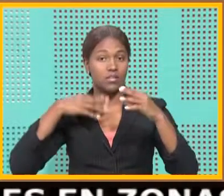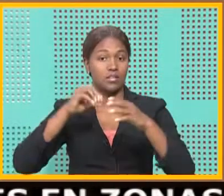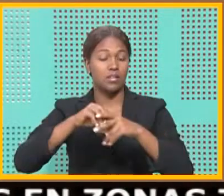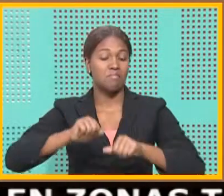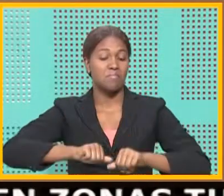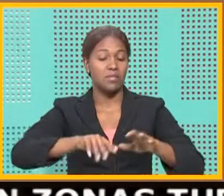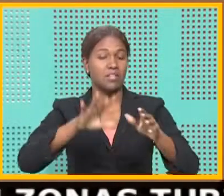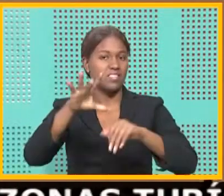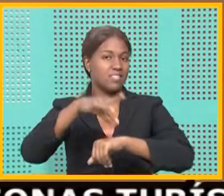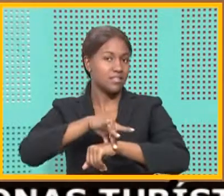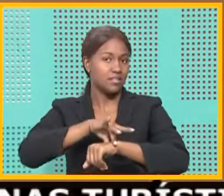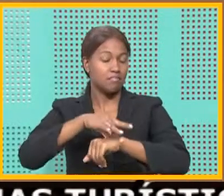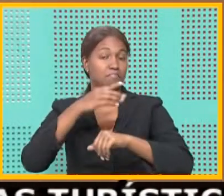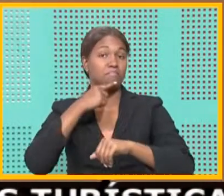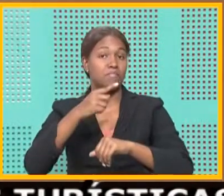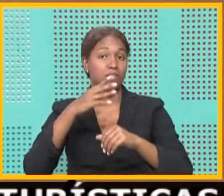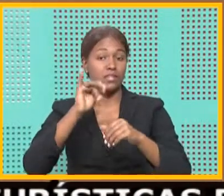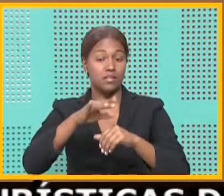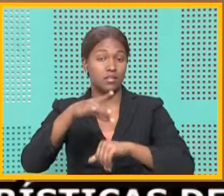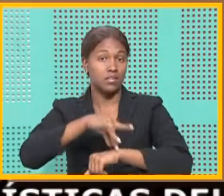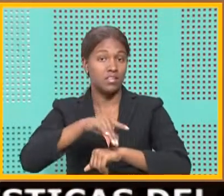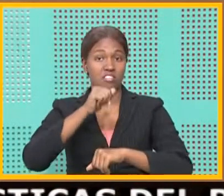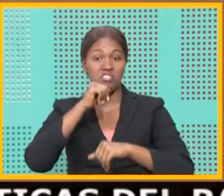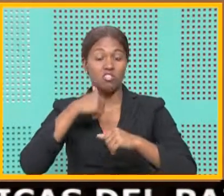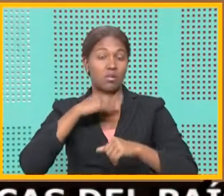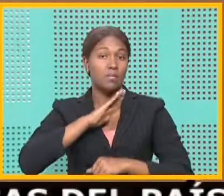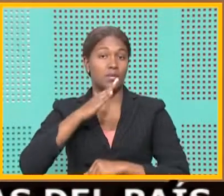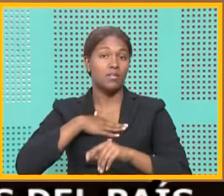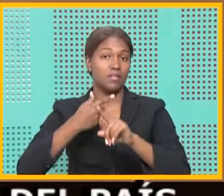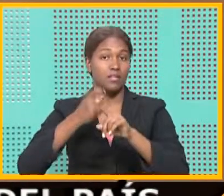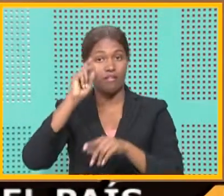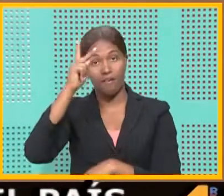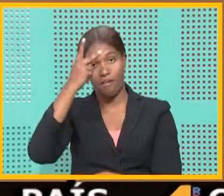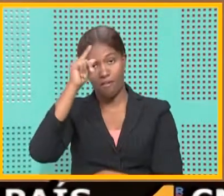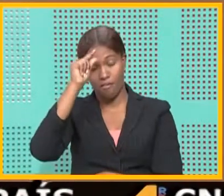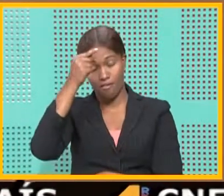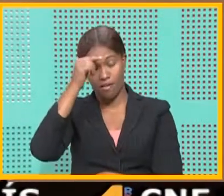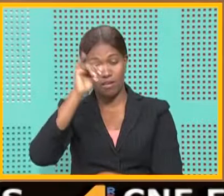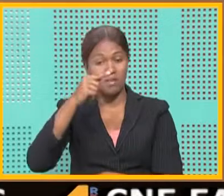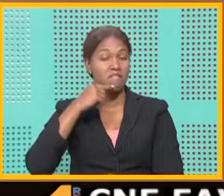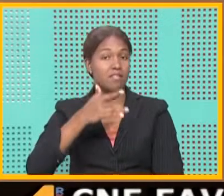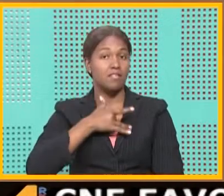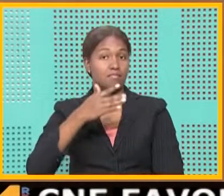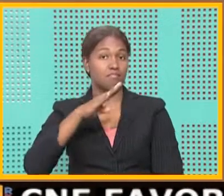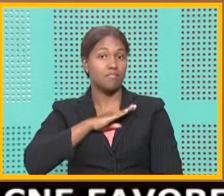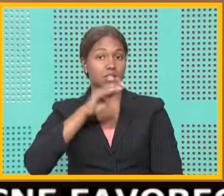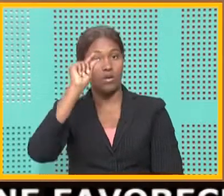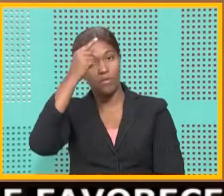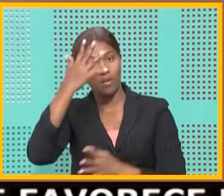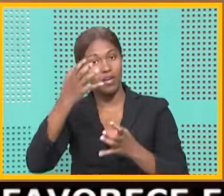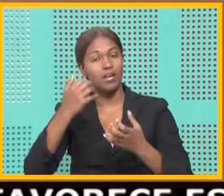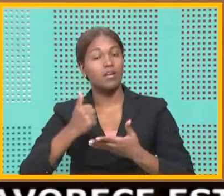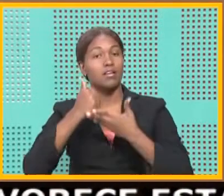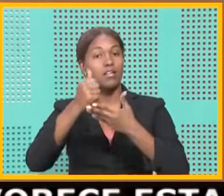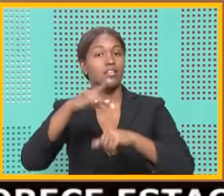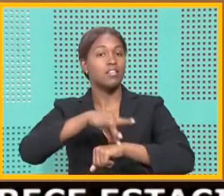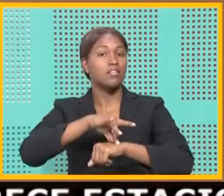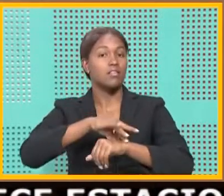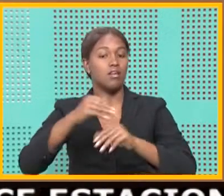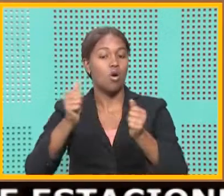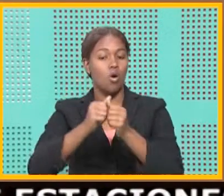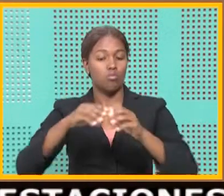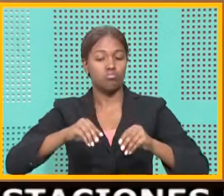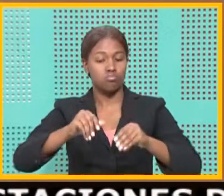de sus tierras determinó que esos terrenos no son propiedad del Estado. En vista de esta situación, el gobierno buscará terrenos con vocación